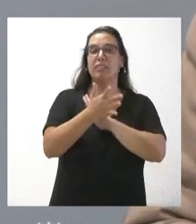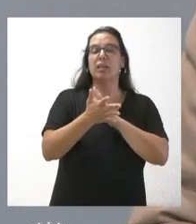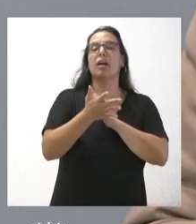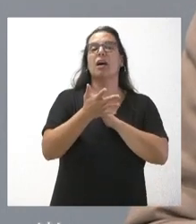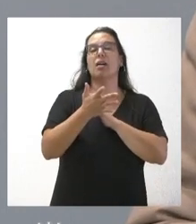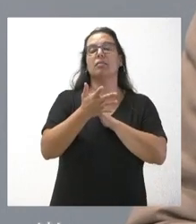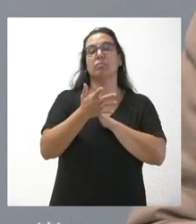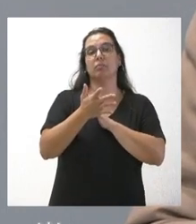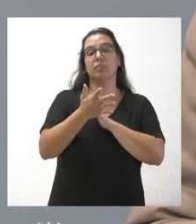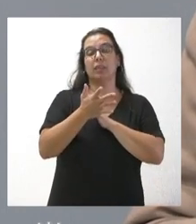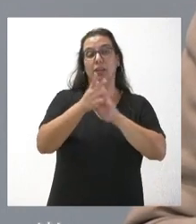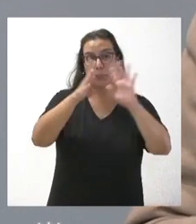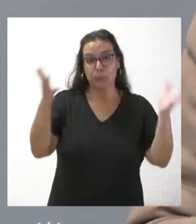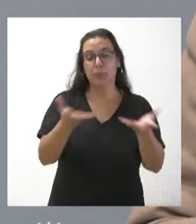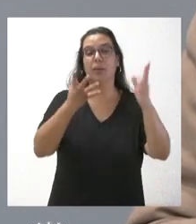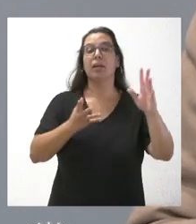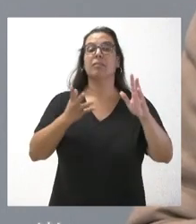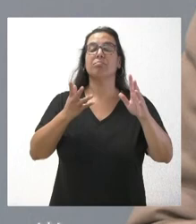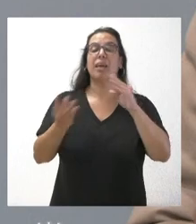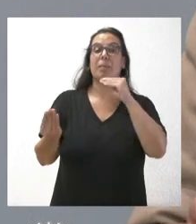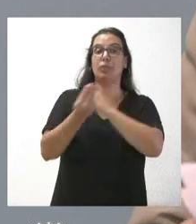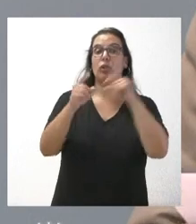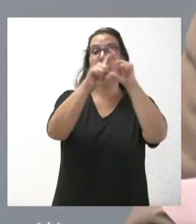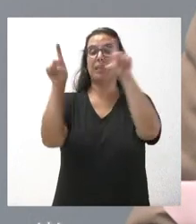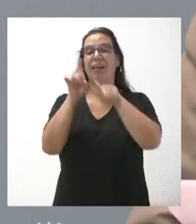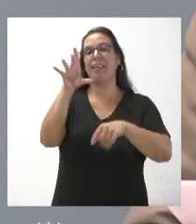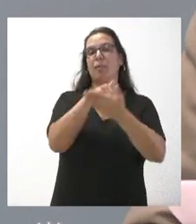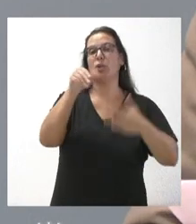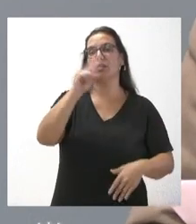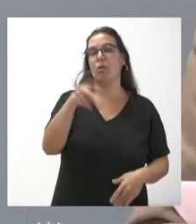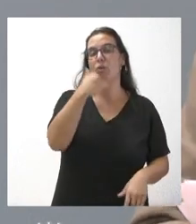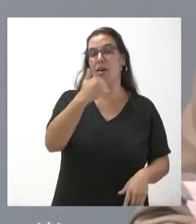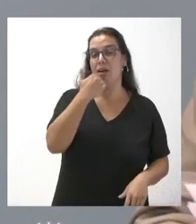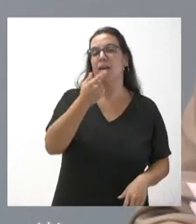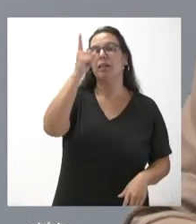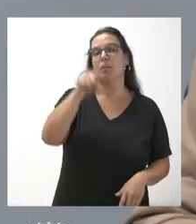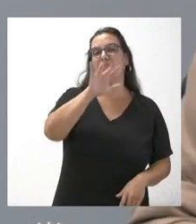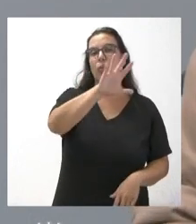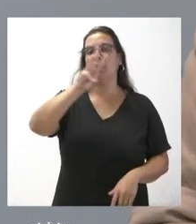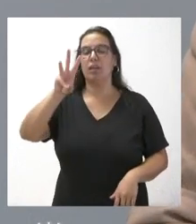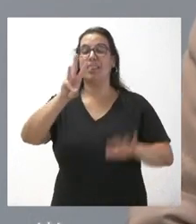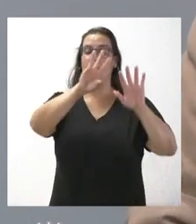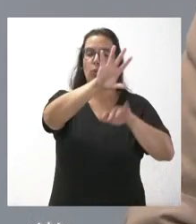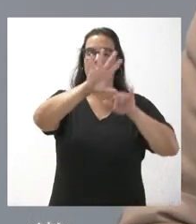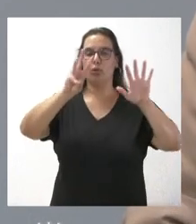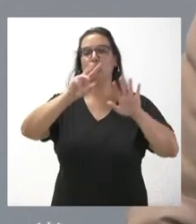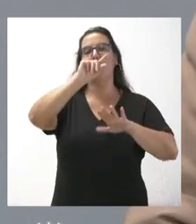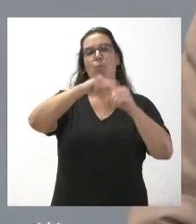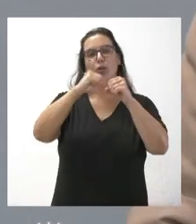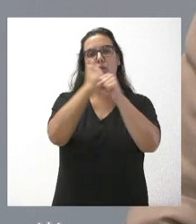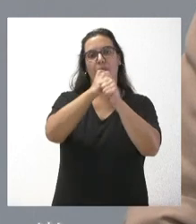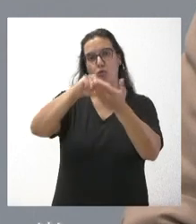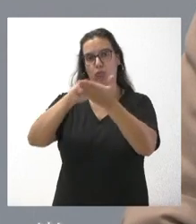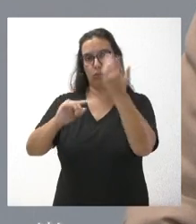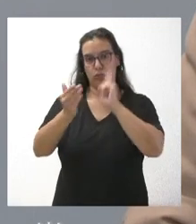empresarial de casi 15 millones de euros y la creación de 158 puestos de trabajo. Les significo